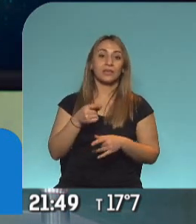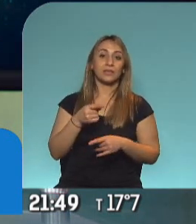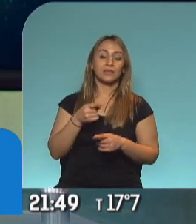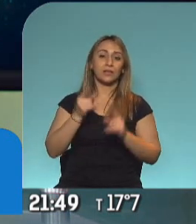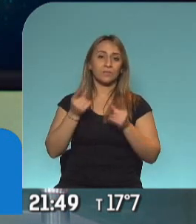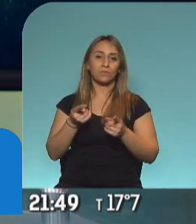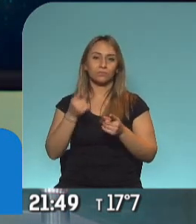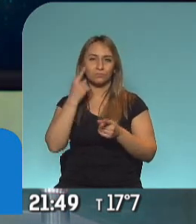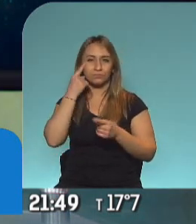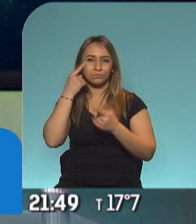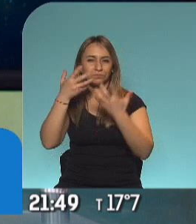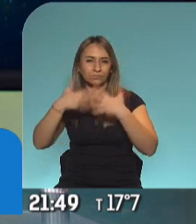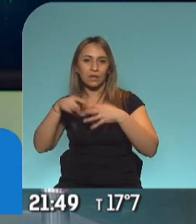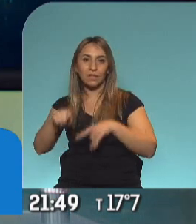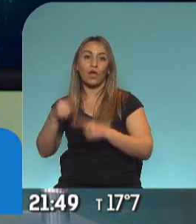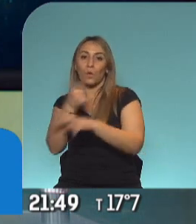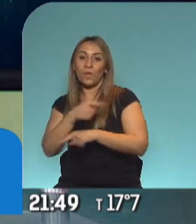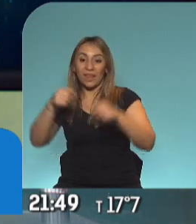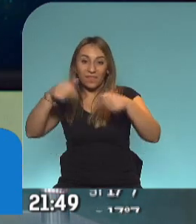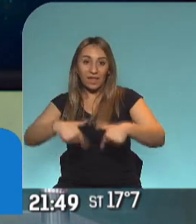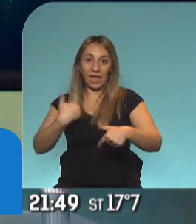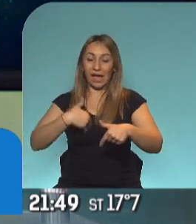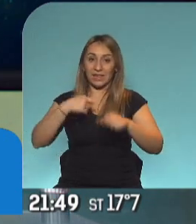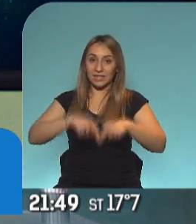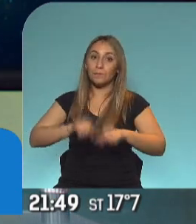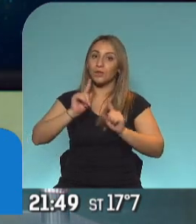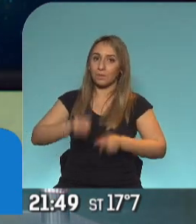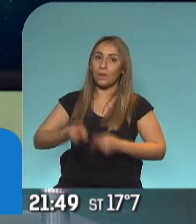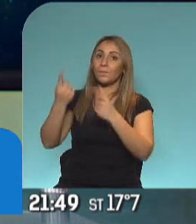bienes situados en nuestro país y los bienes situados en el exterior. Para los bienes